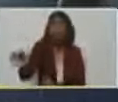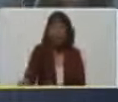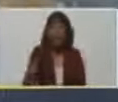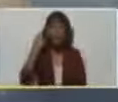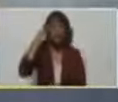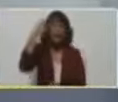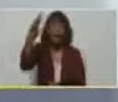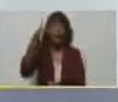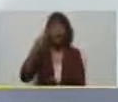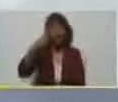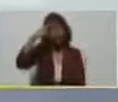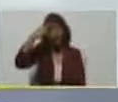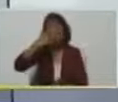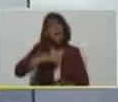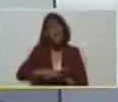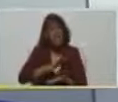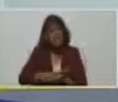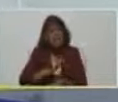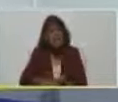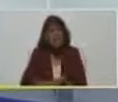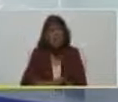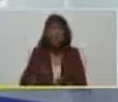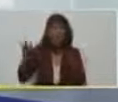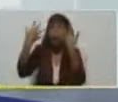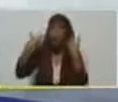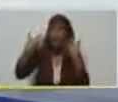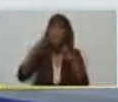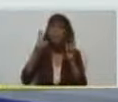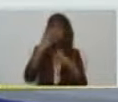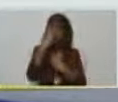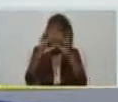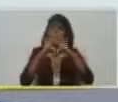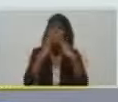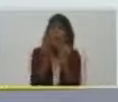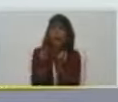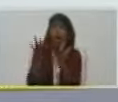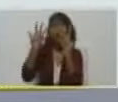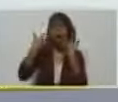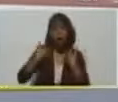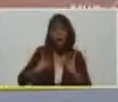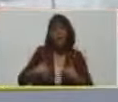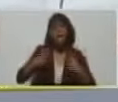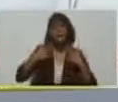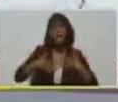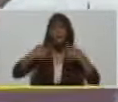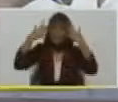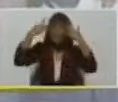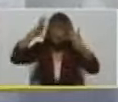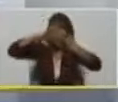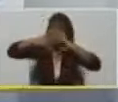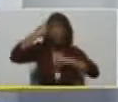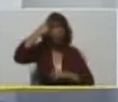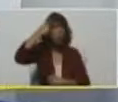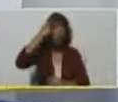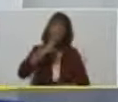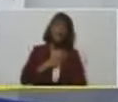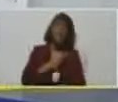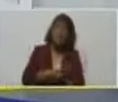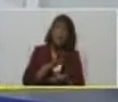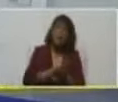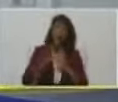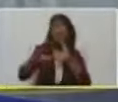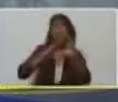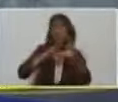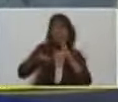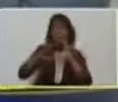psicológico positivo de que pueda recibir a sus familiares y pueda el paciente, desde el hecho de también estando aquí adentro, comunicarse